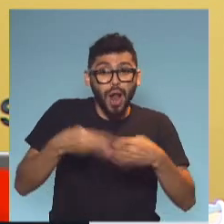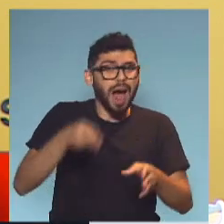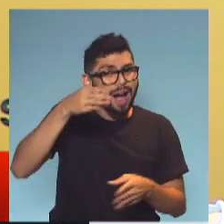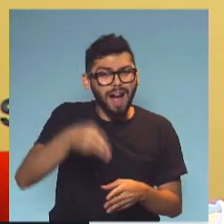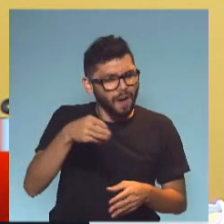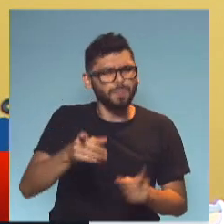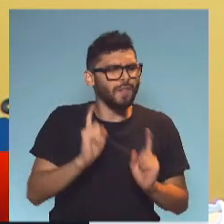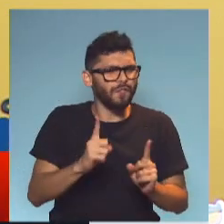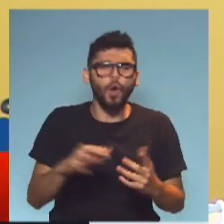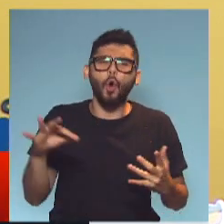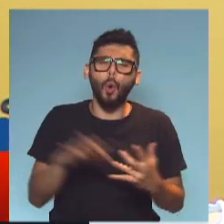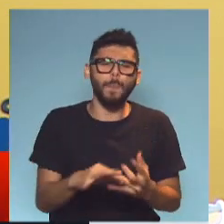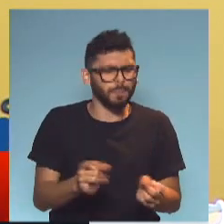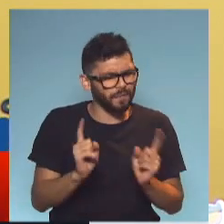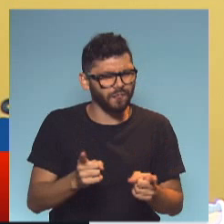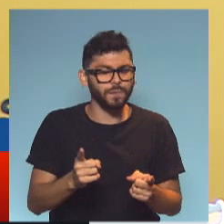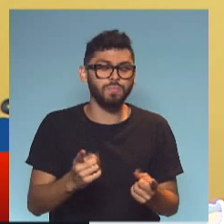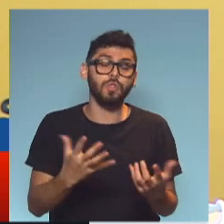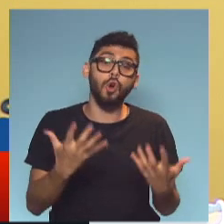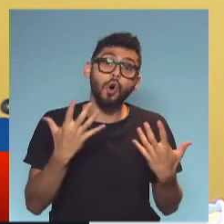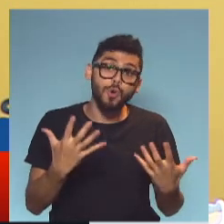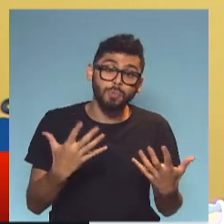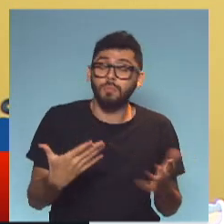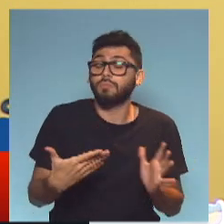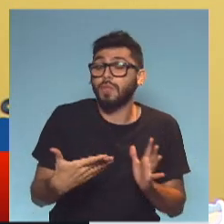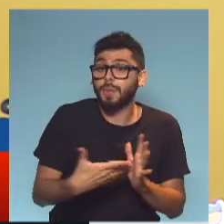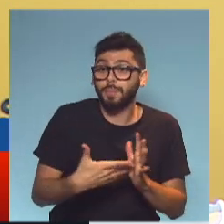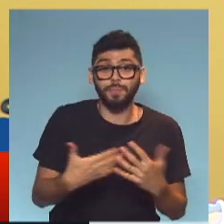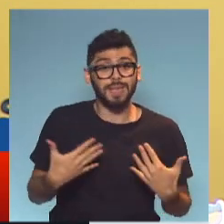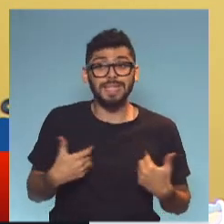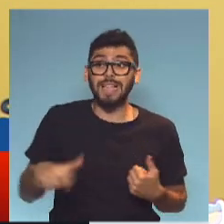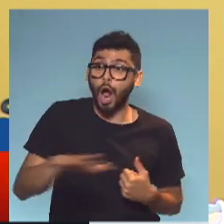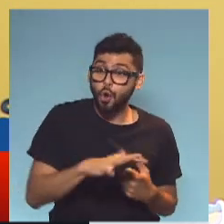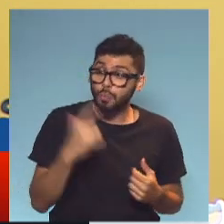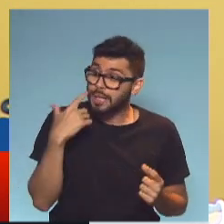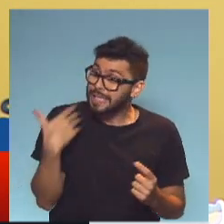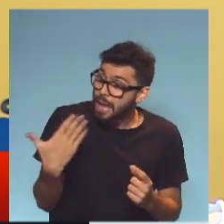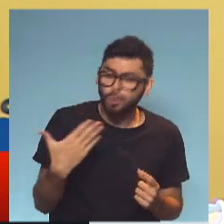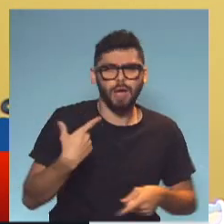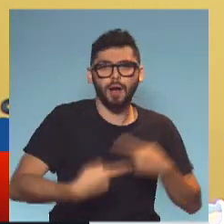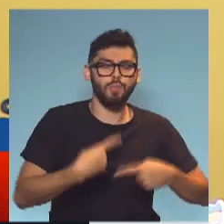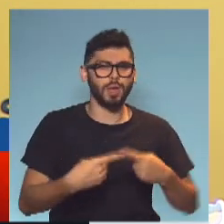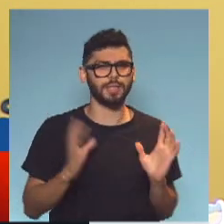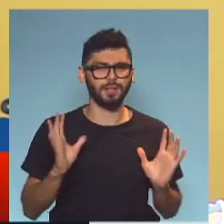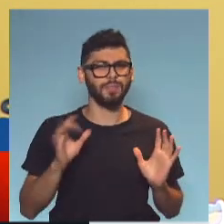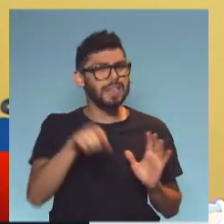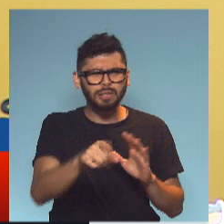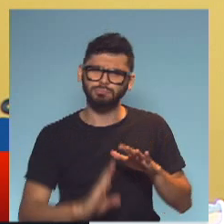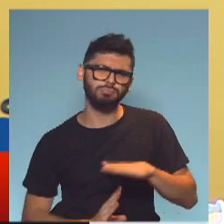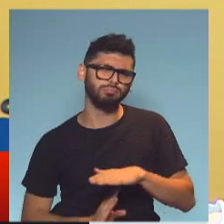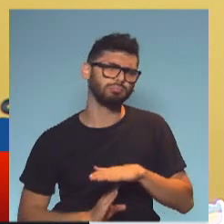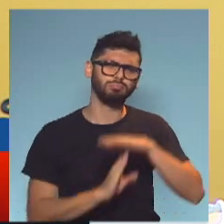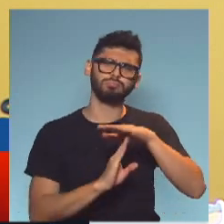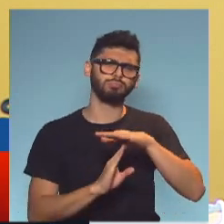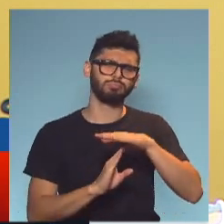escuelas, siempre, por supuesto, en tanto y en cuanto la situación sanitaria lo permita. Para nosotros es máxima prioridad.